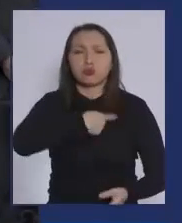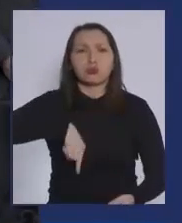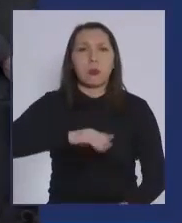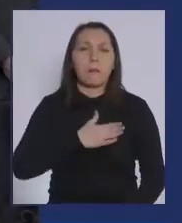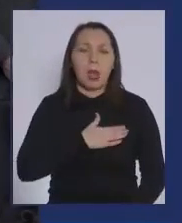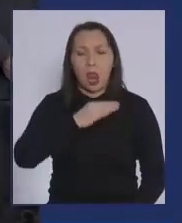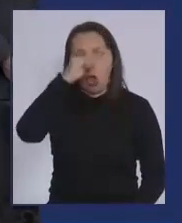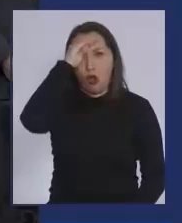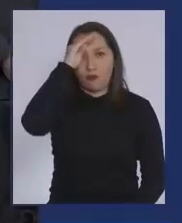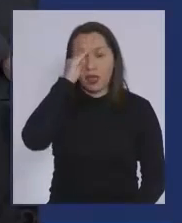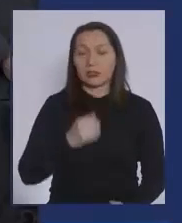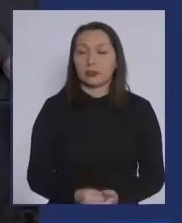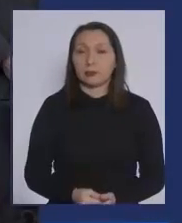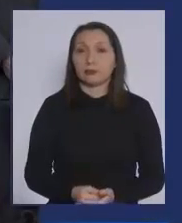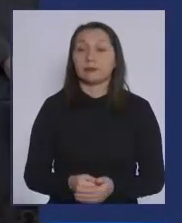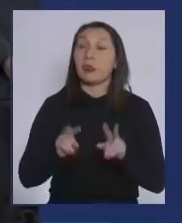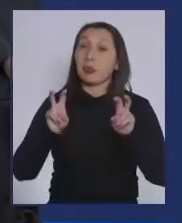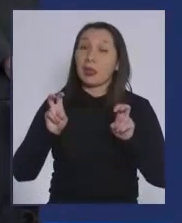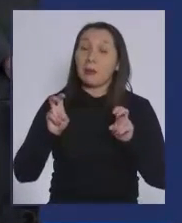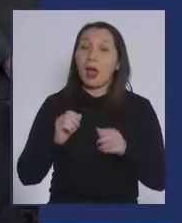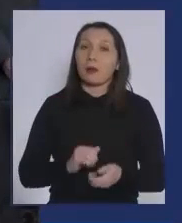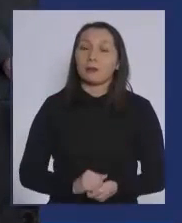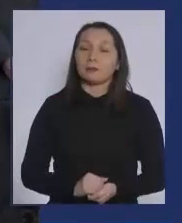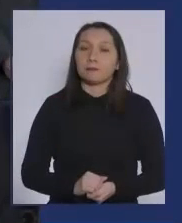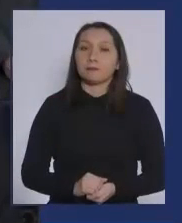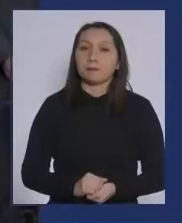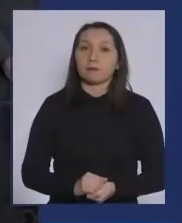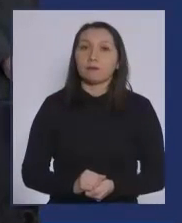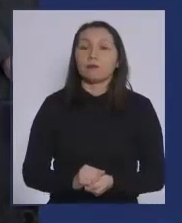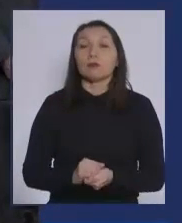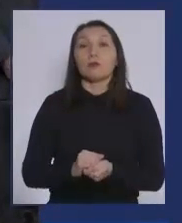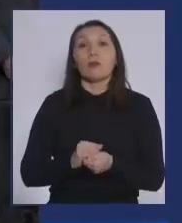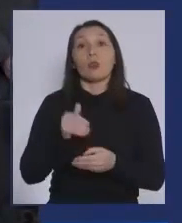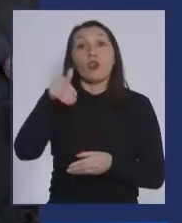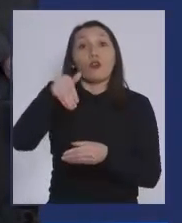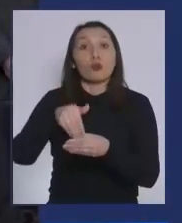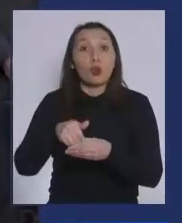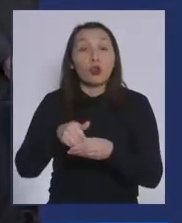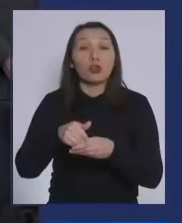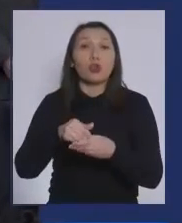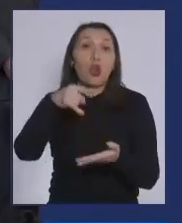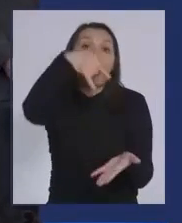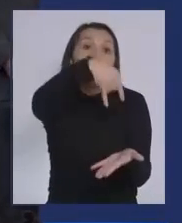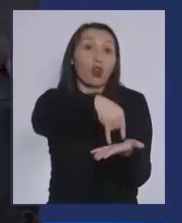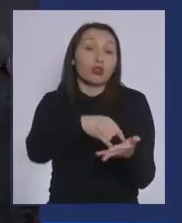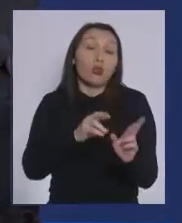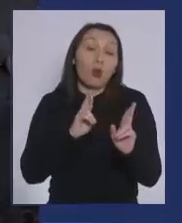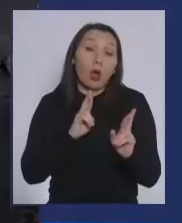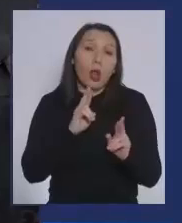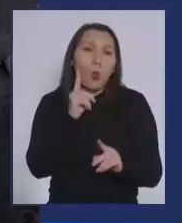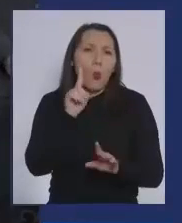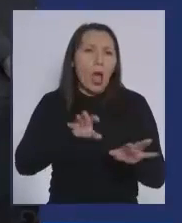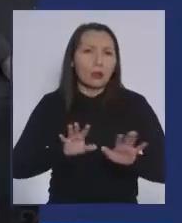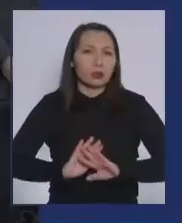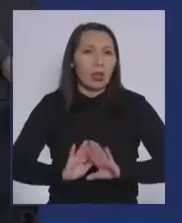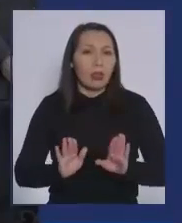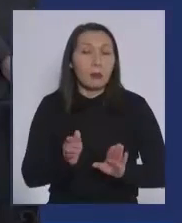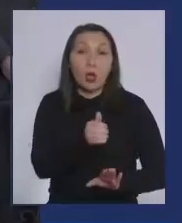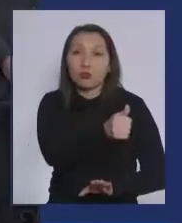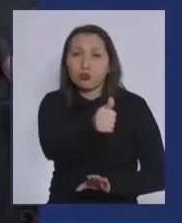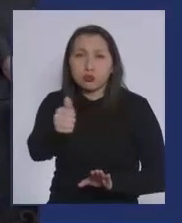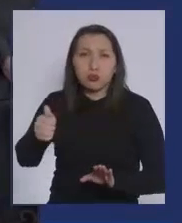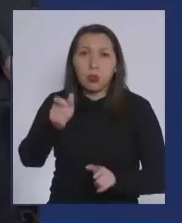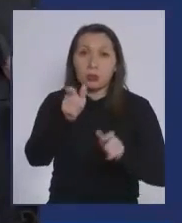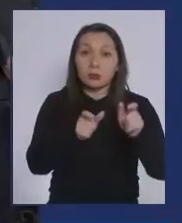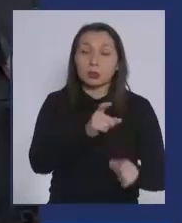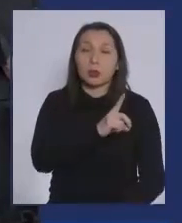y respeto al voto que se tendrá que ocurrir nuestro congreso pero una sola cosa que todos los